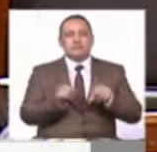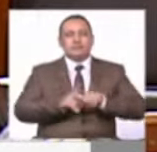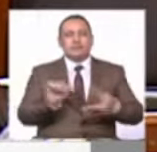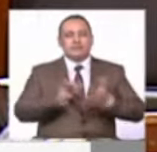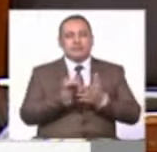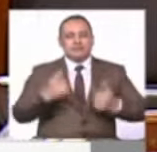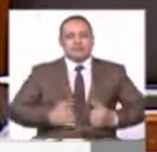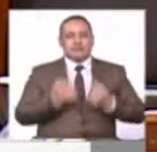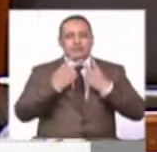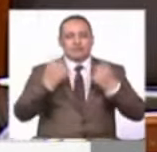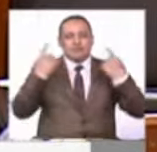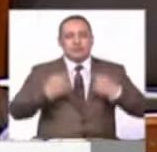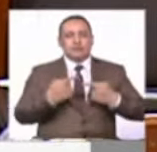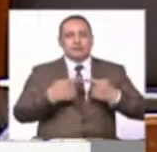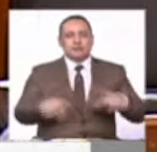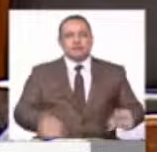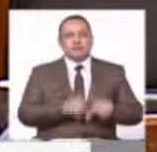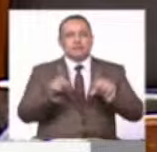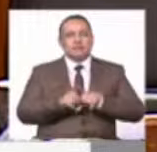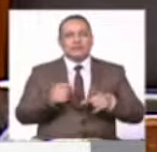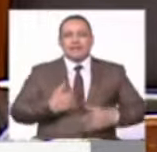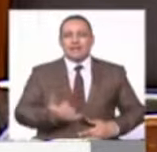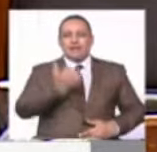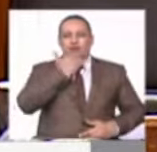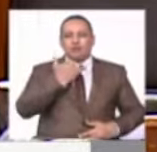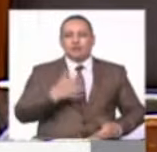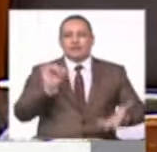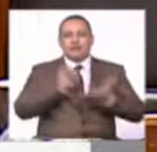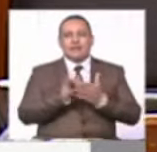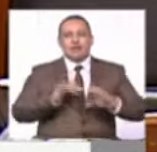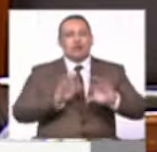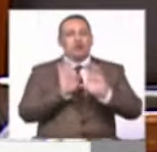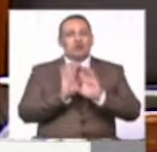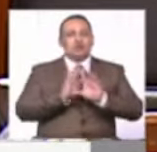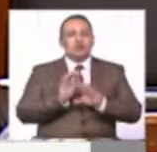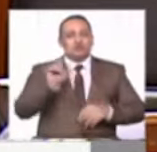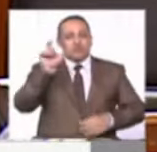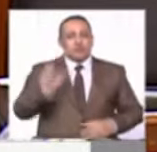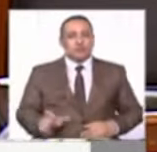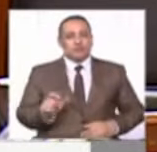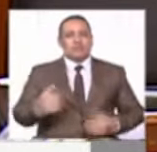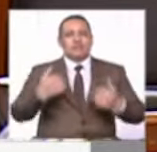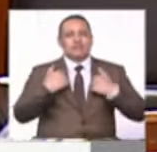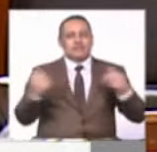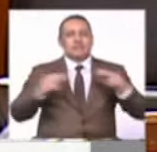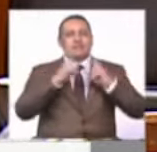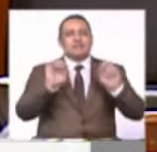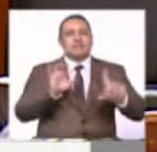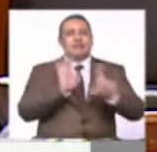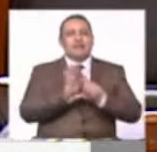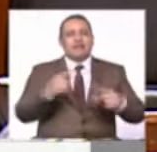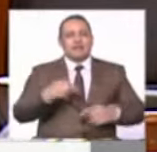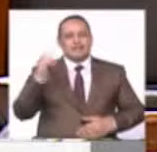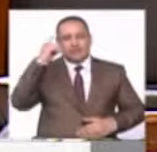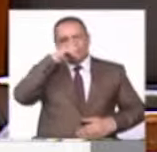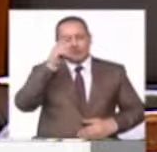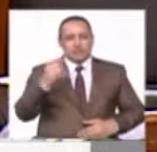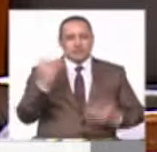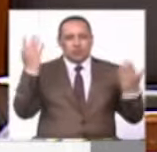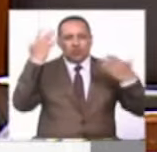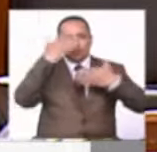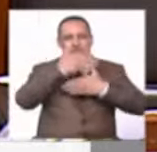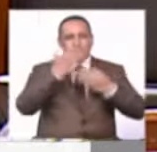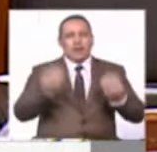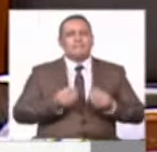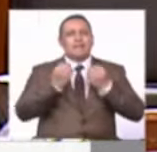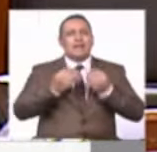tendría como consecuencia Absurda que el Constituyente usa fórmulas jurídicas complejas y oscuras para